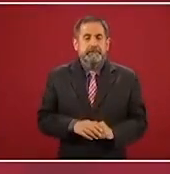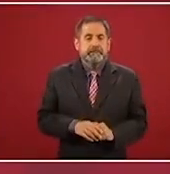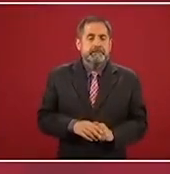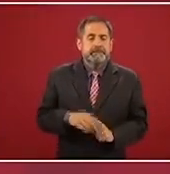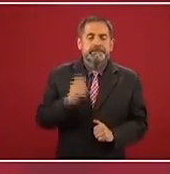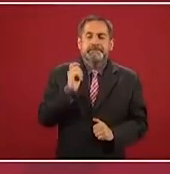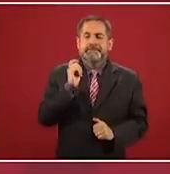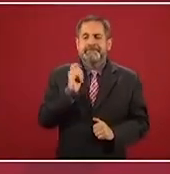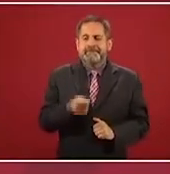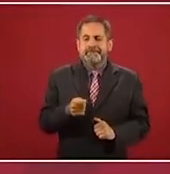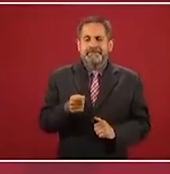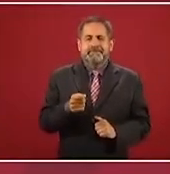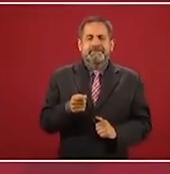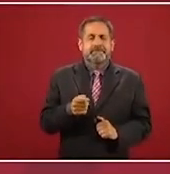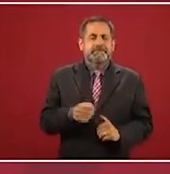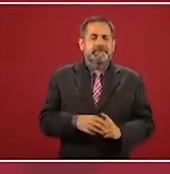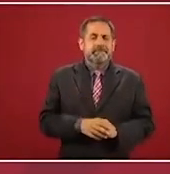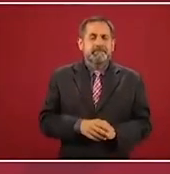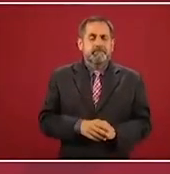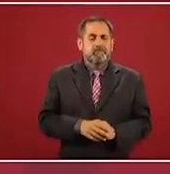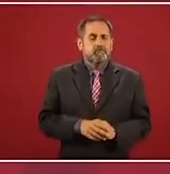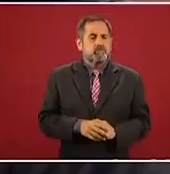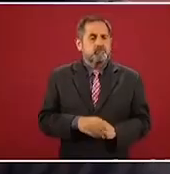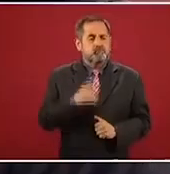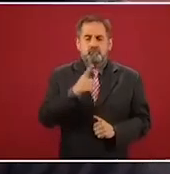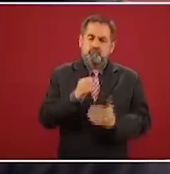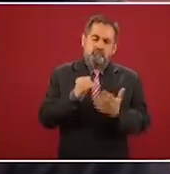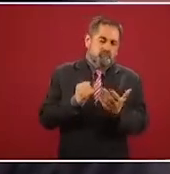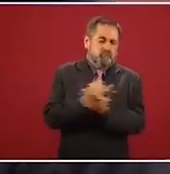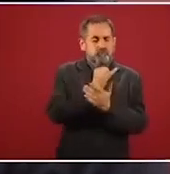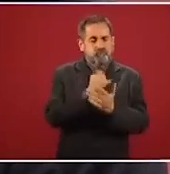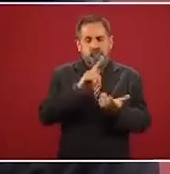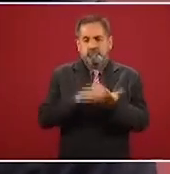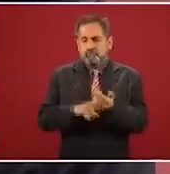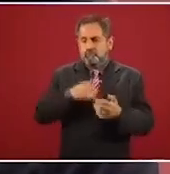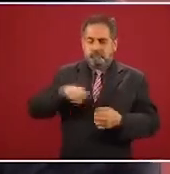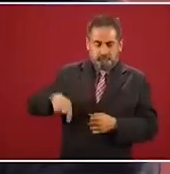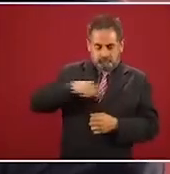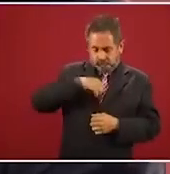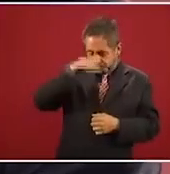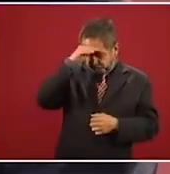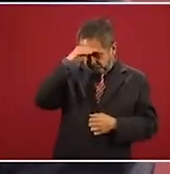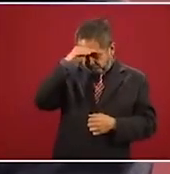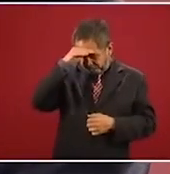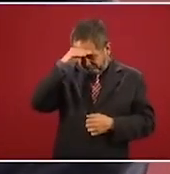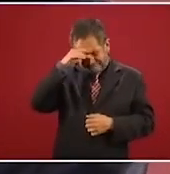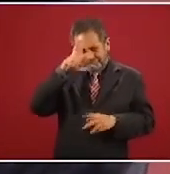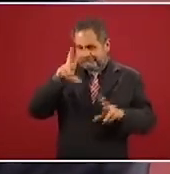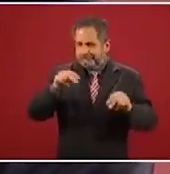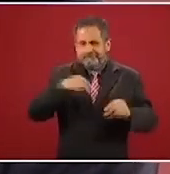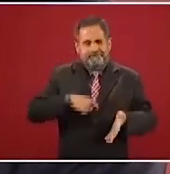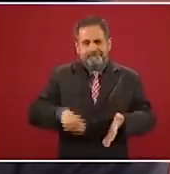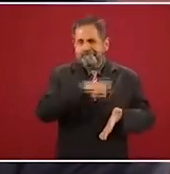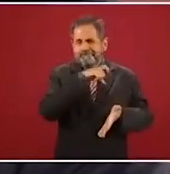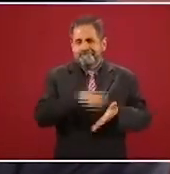Entonces, una de las decisiones que tomamos desde el principio fue no comprar